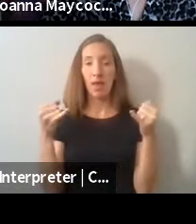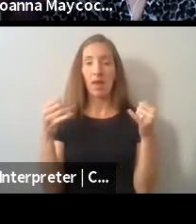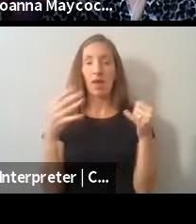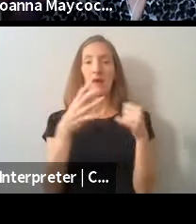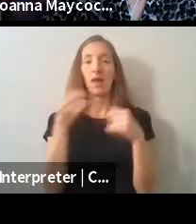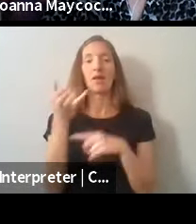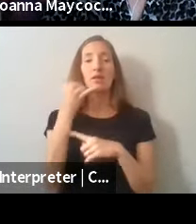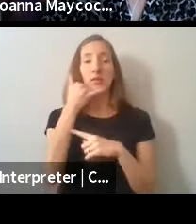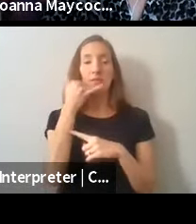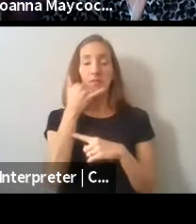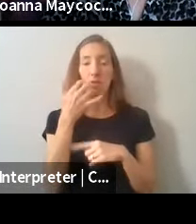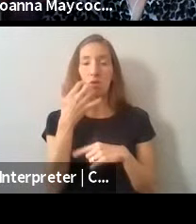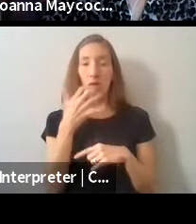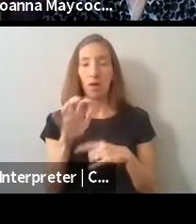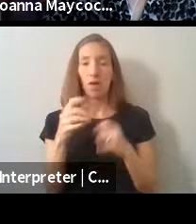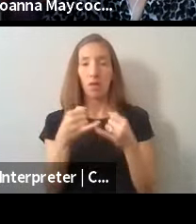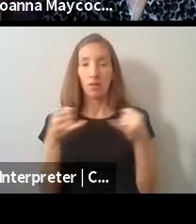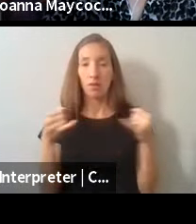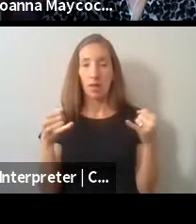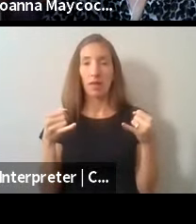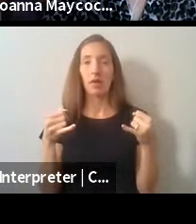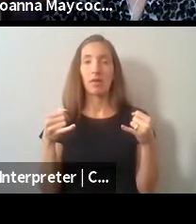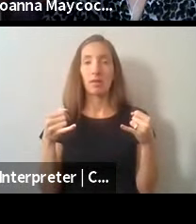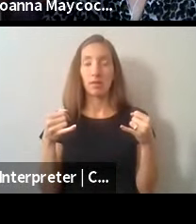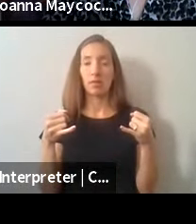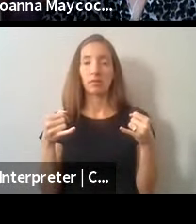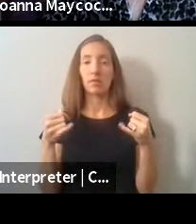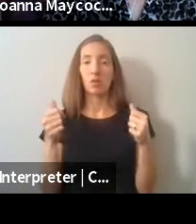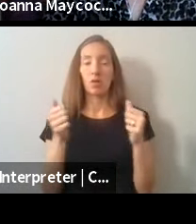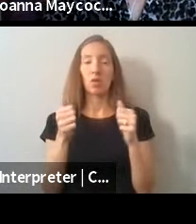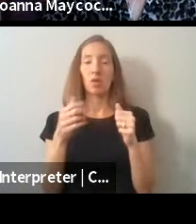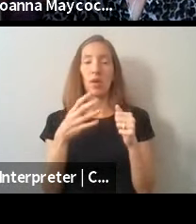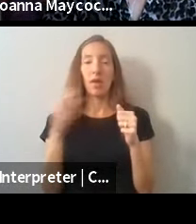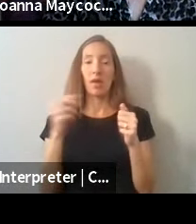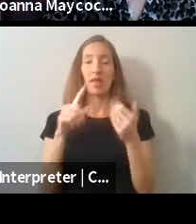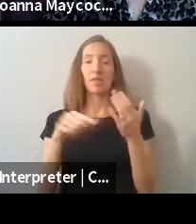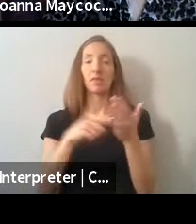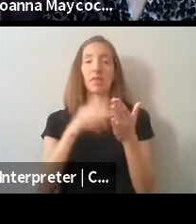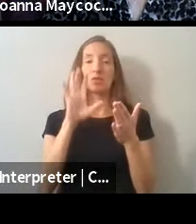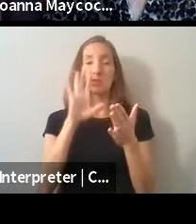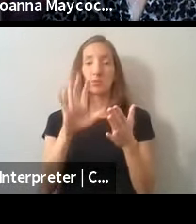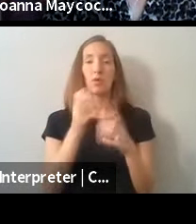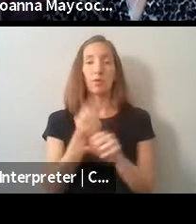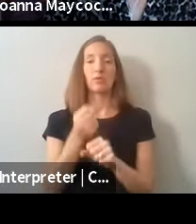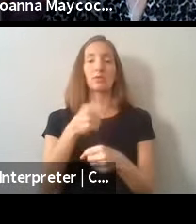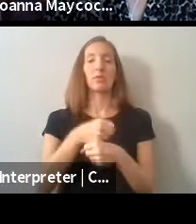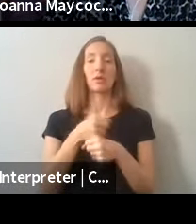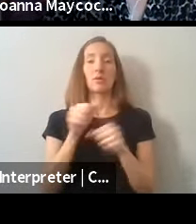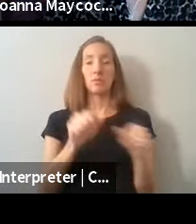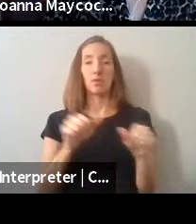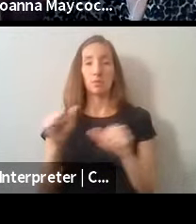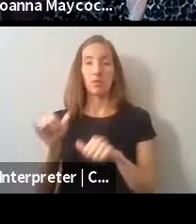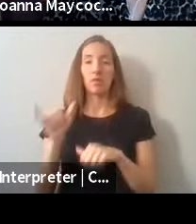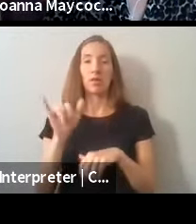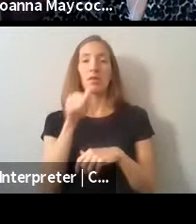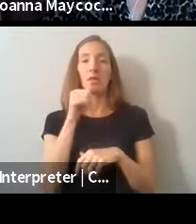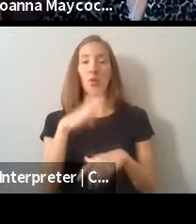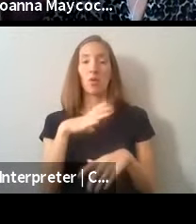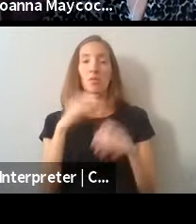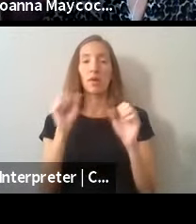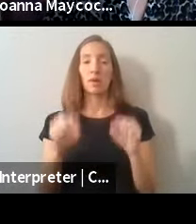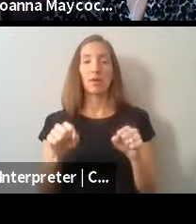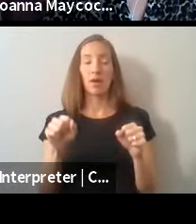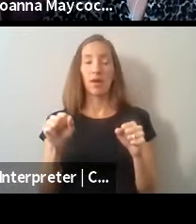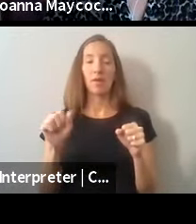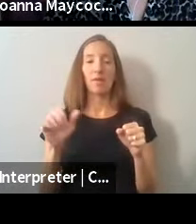el derecho pleno de las mujeres a recibir atención aún en situación de confinamiento y sobre todo aquellas mujeres